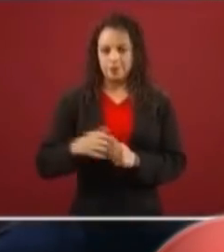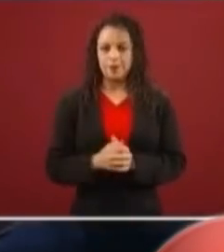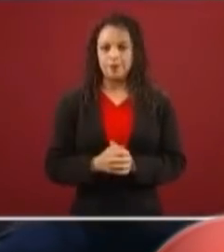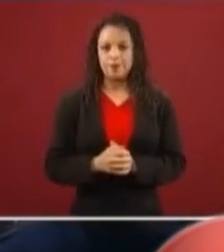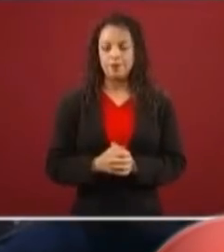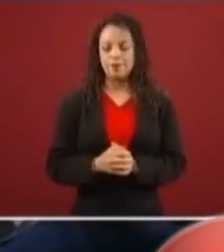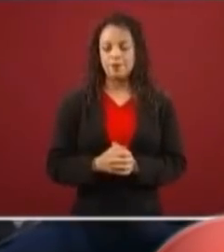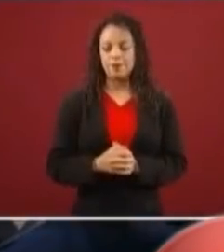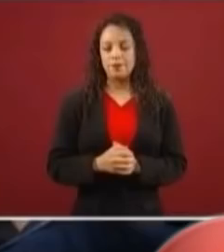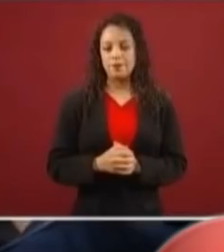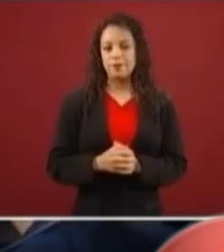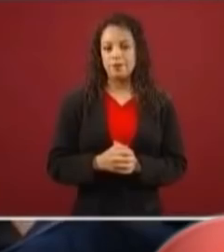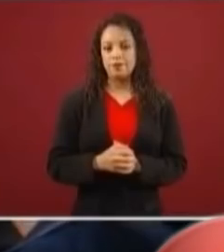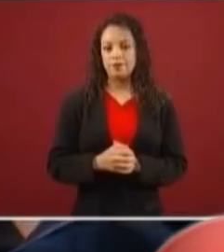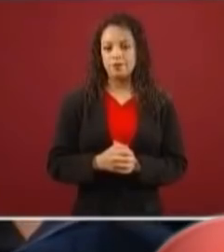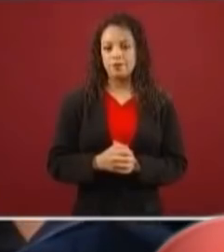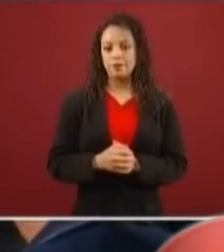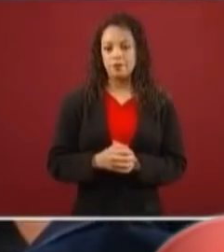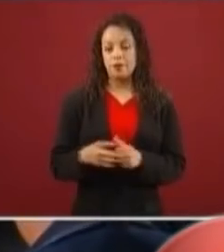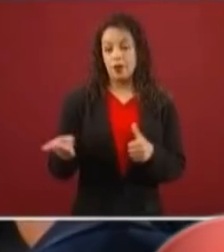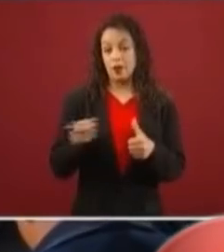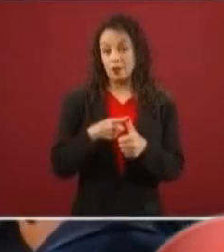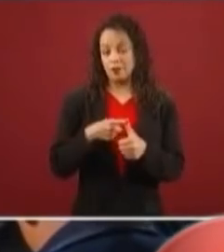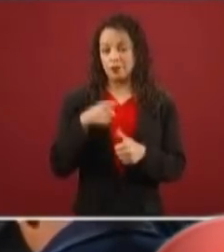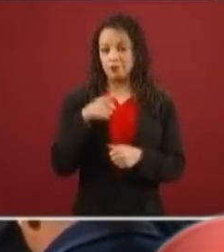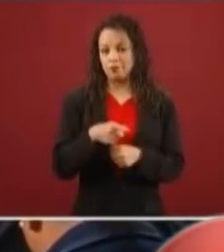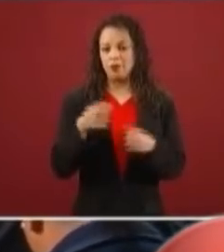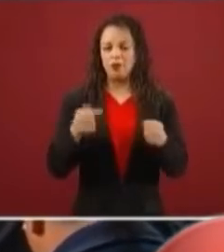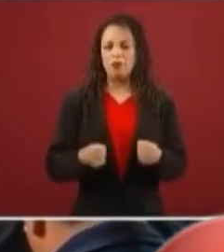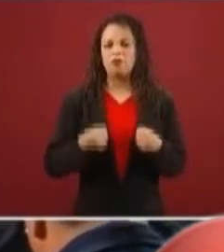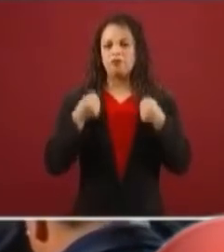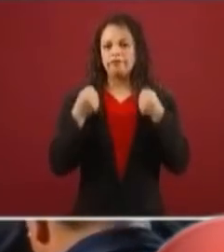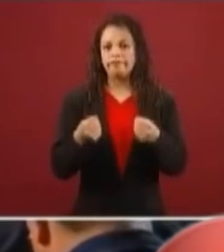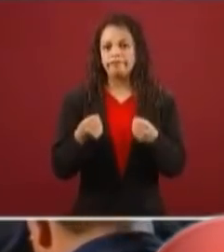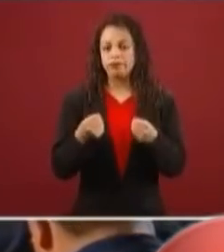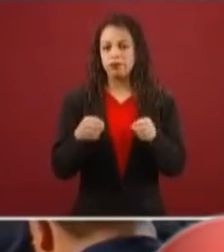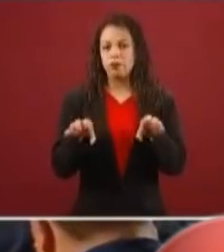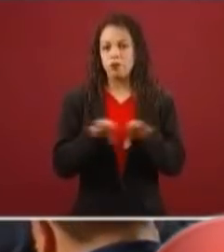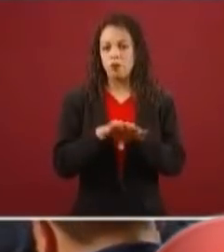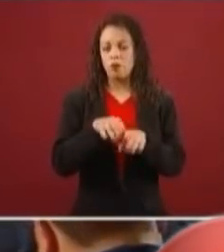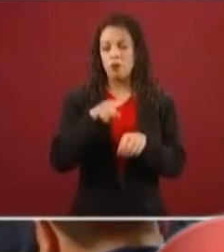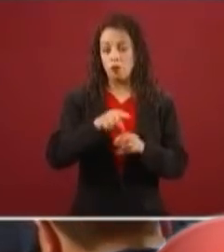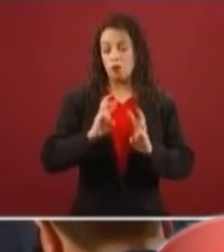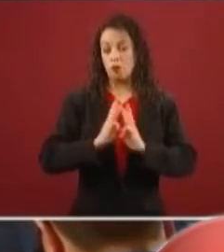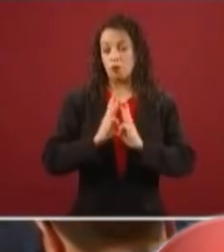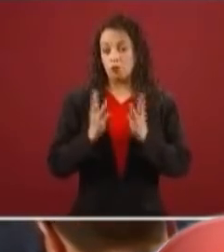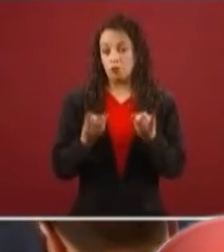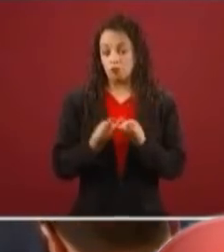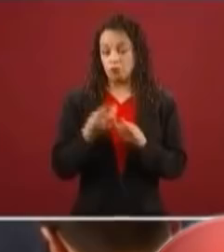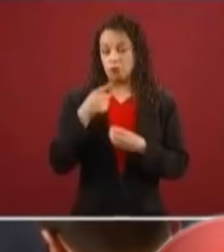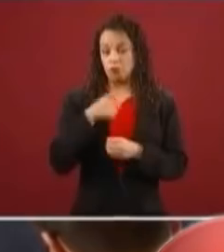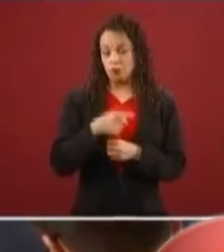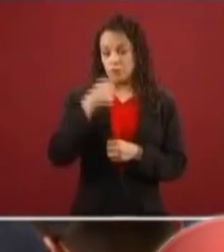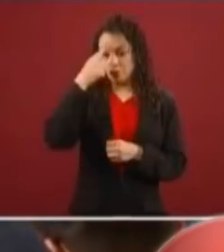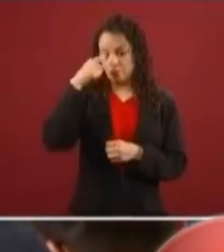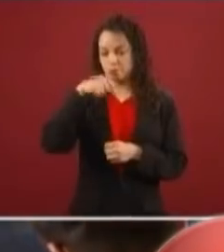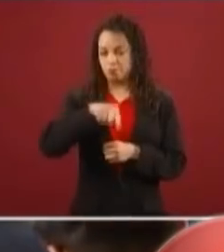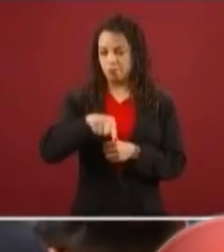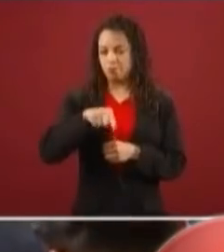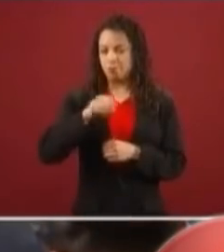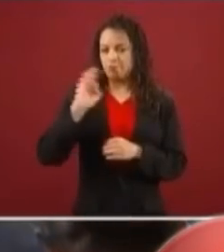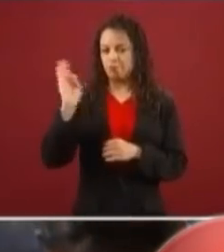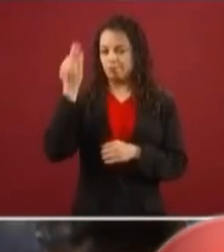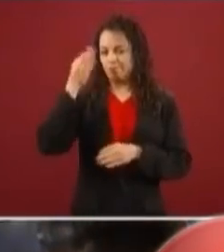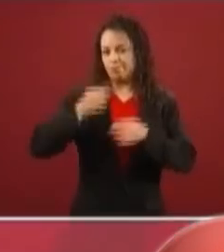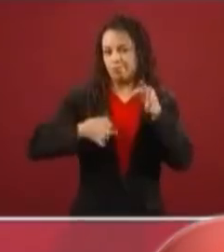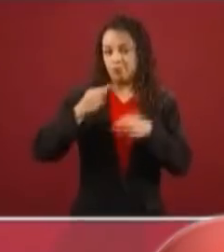lugar, busca fortalecer las facultades del Consejo de la Judicatura Federal para combatir